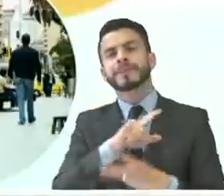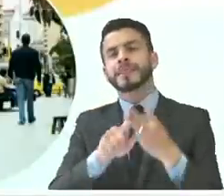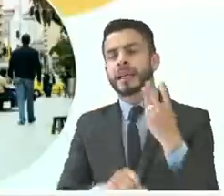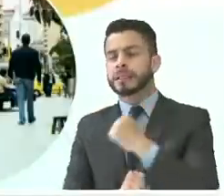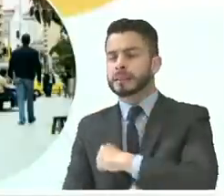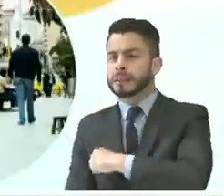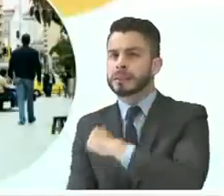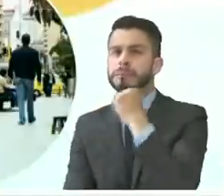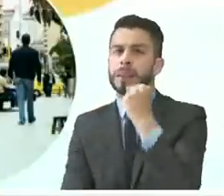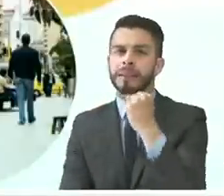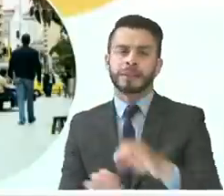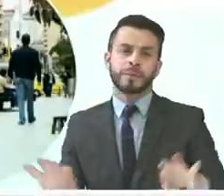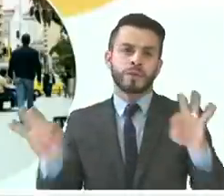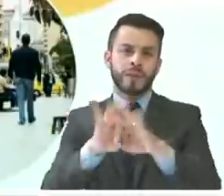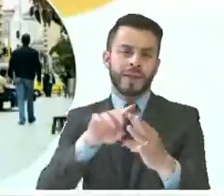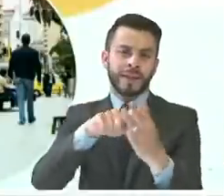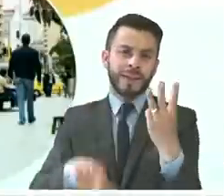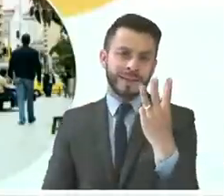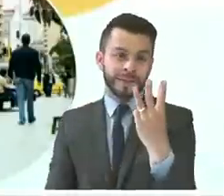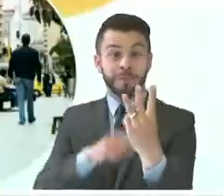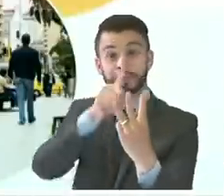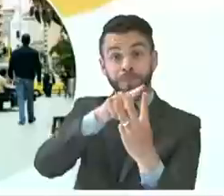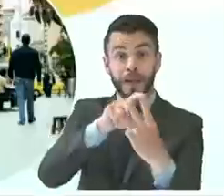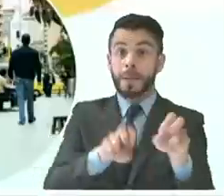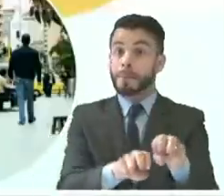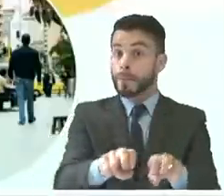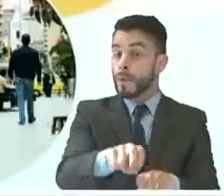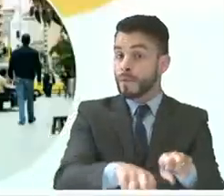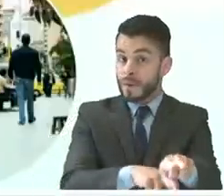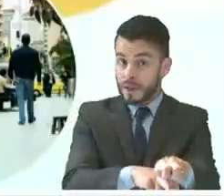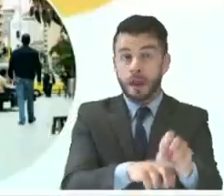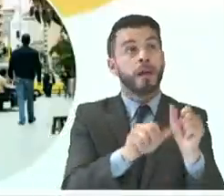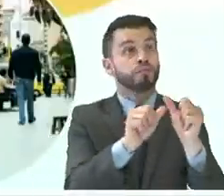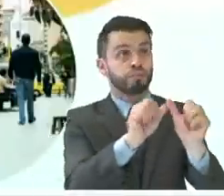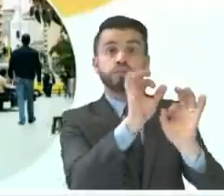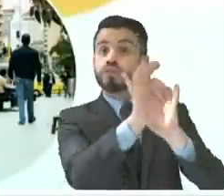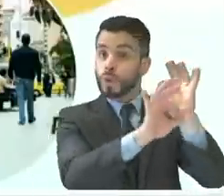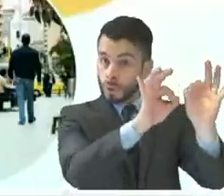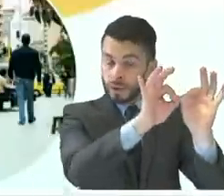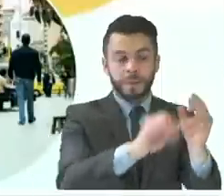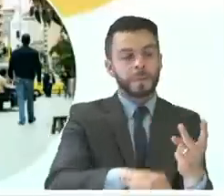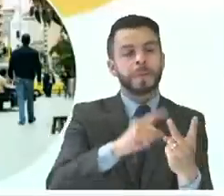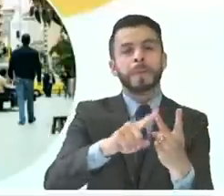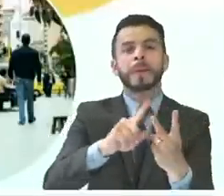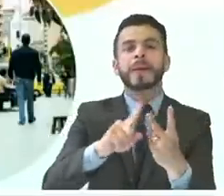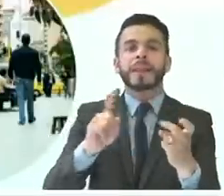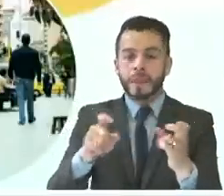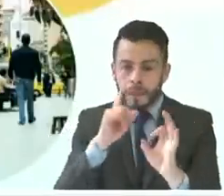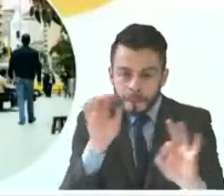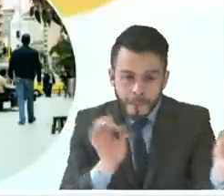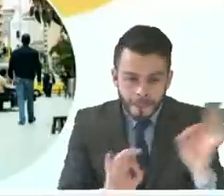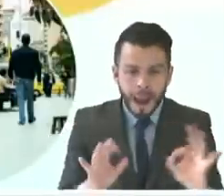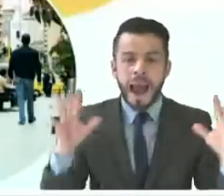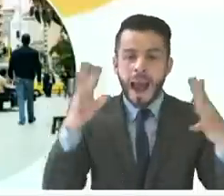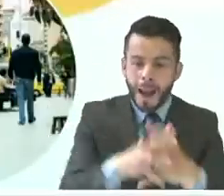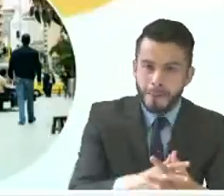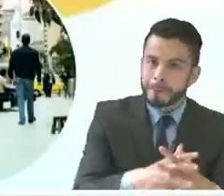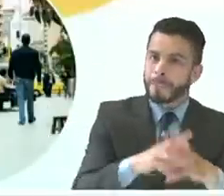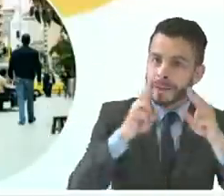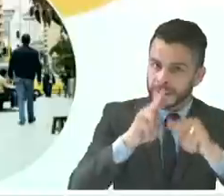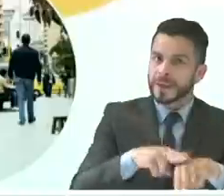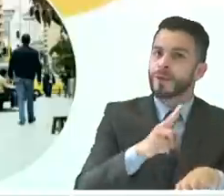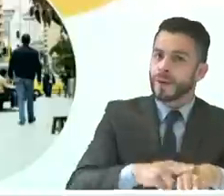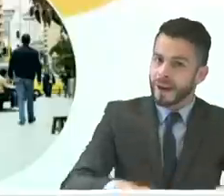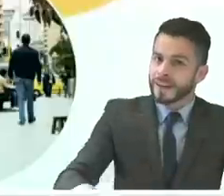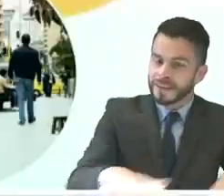estratégicos: la movilidad sostenible, el diseño ecológico y ambiental y el sentido del lugar.